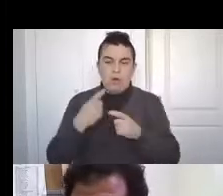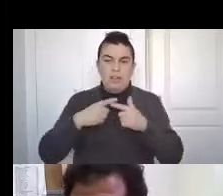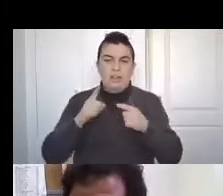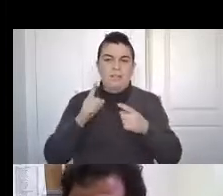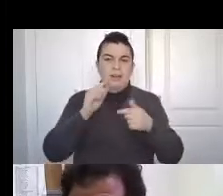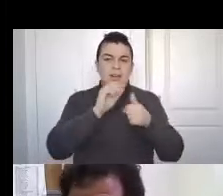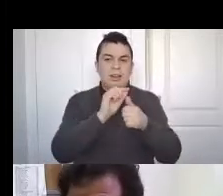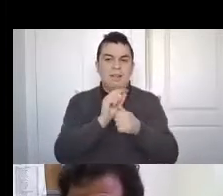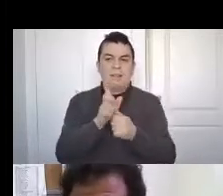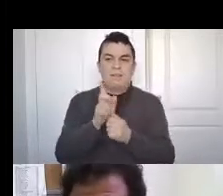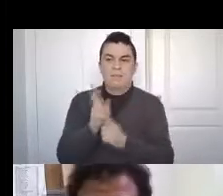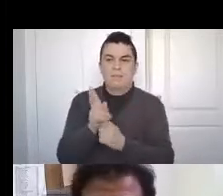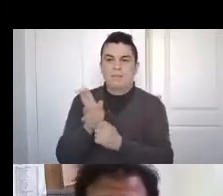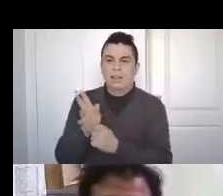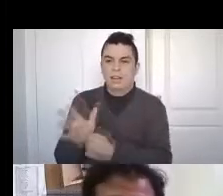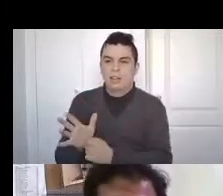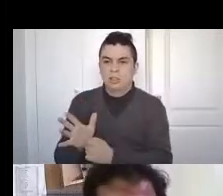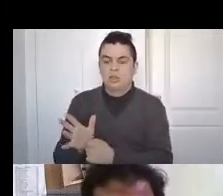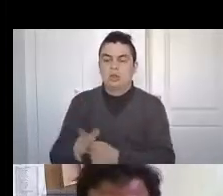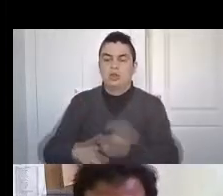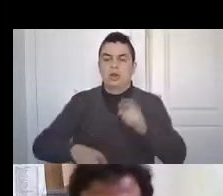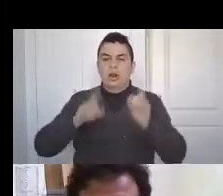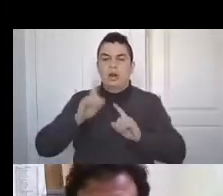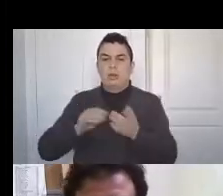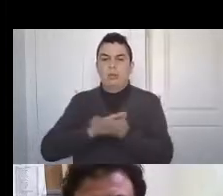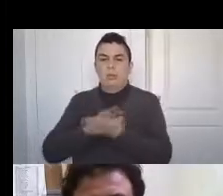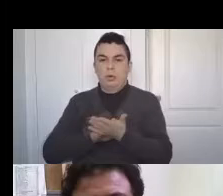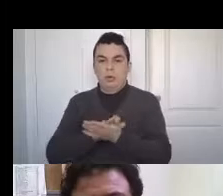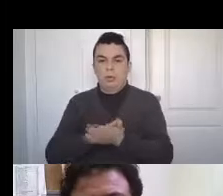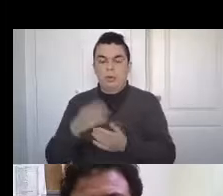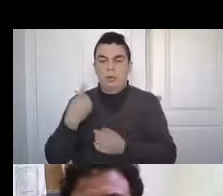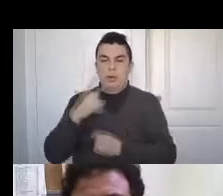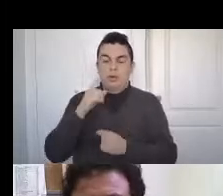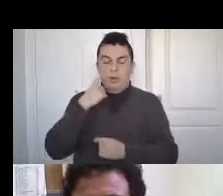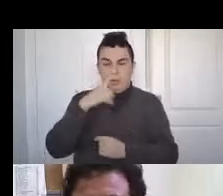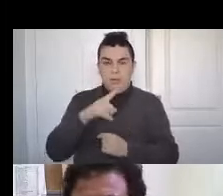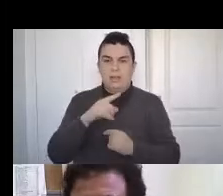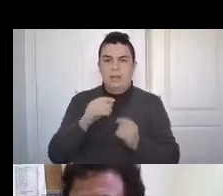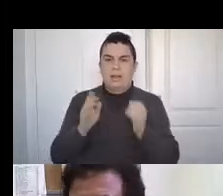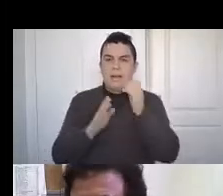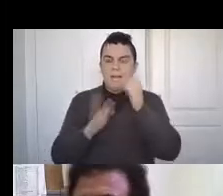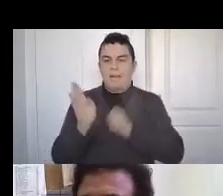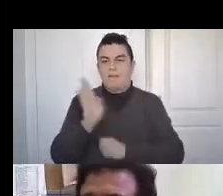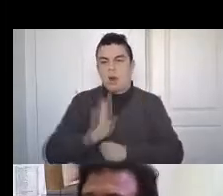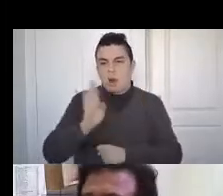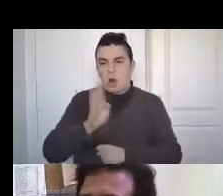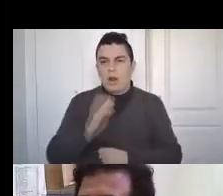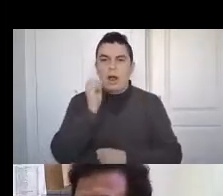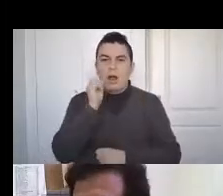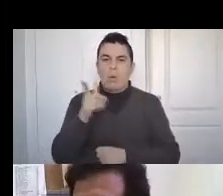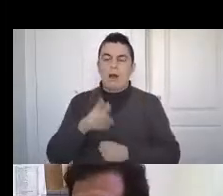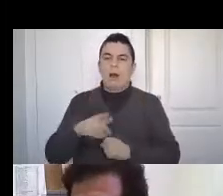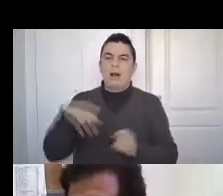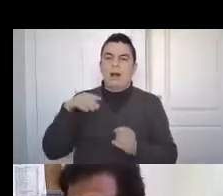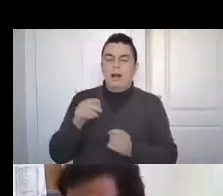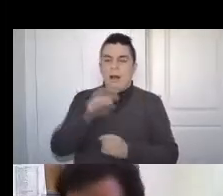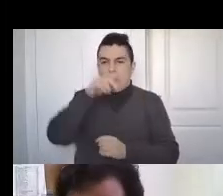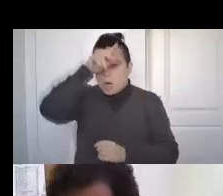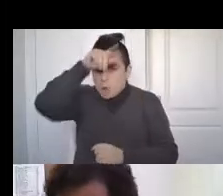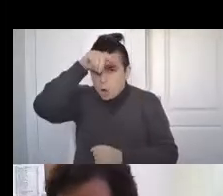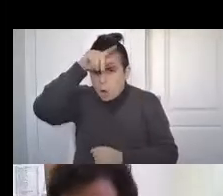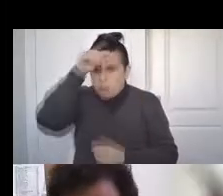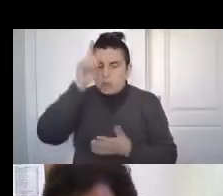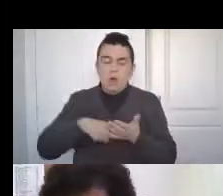pueden ser vectores inertes o vectores biológicos, en este caso puse biológicos, ¿cierto?, que son insectos, roedores, aves, etcétera, que van a ser animales